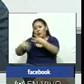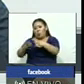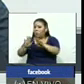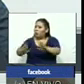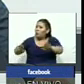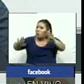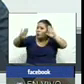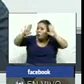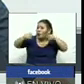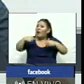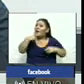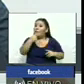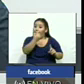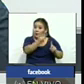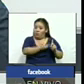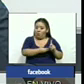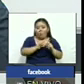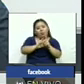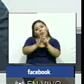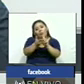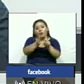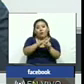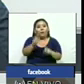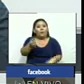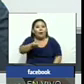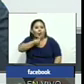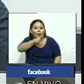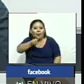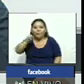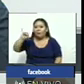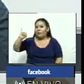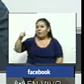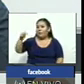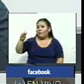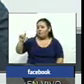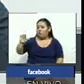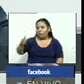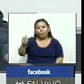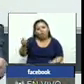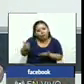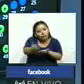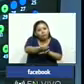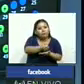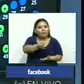realice tocamientos indebidos. El periodista Igmar Batres ha recogido toda la información.